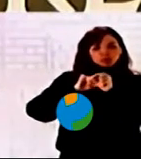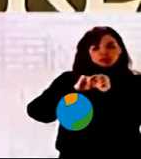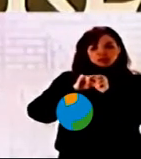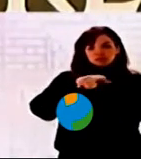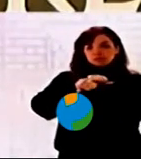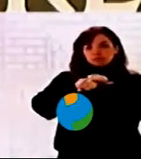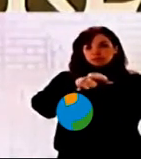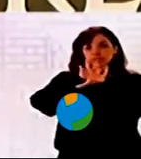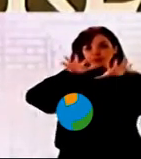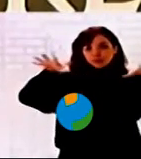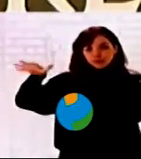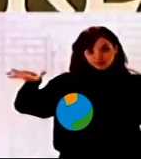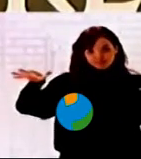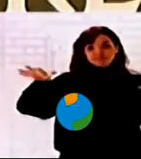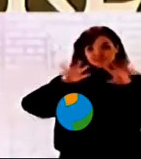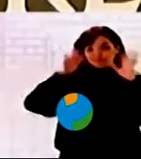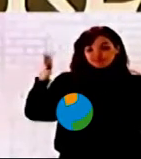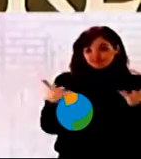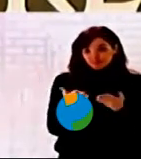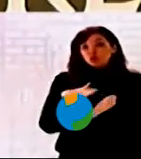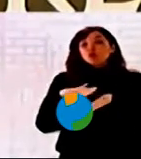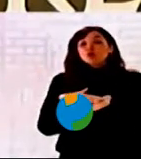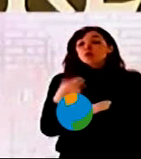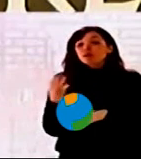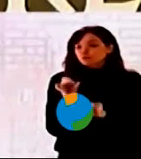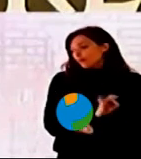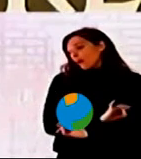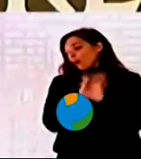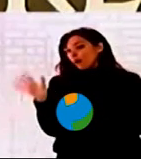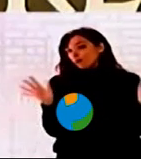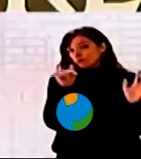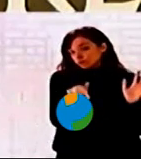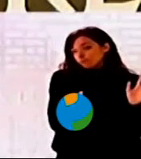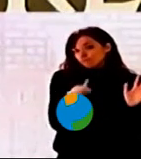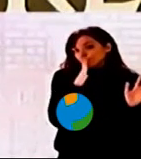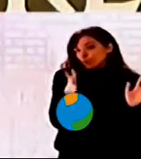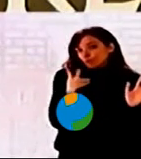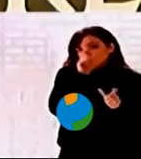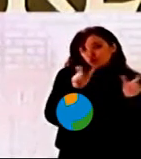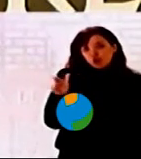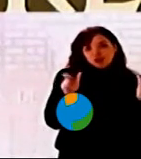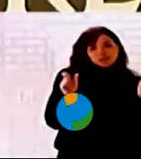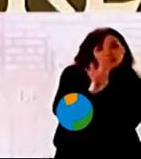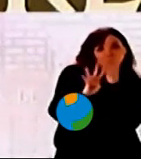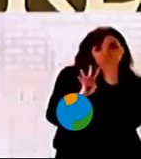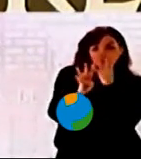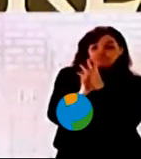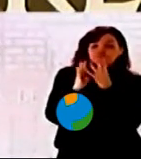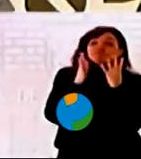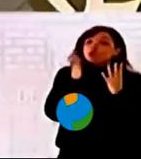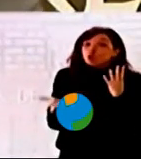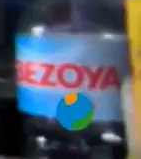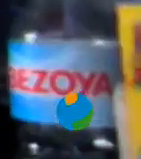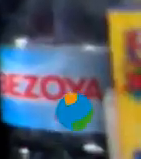transmita la enfermedad que es sin duda ninguna la movilidad tengamos que reducirla a lo mínimo